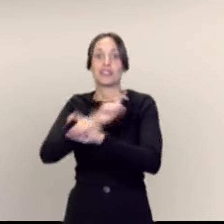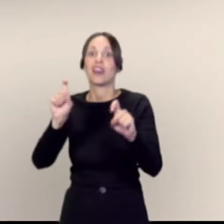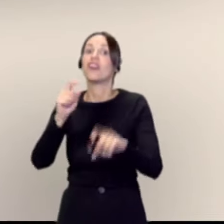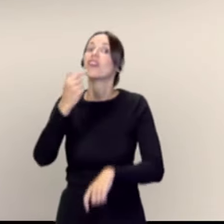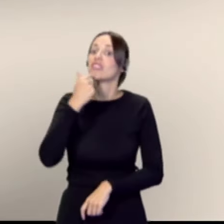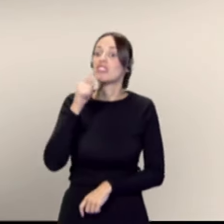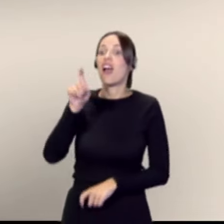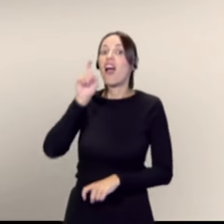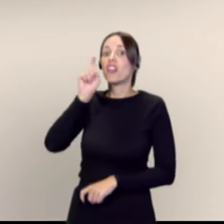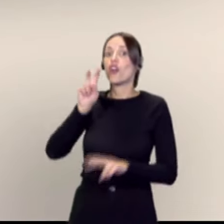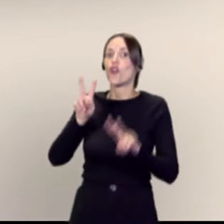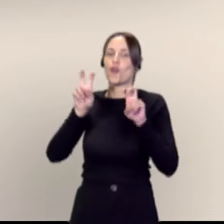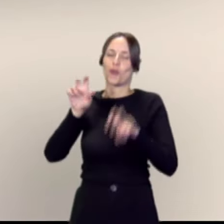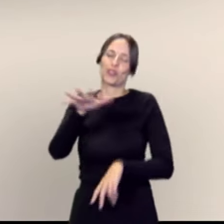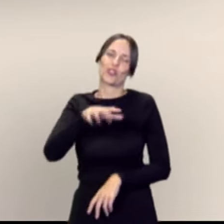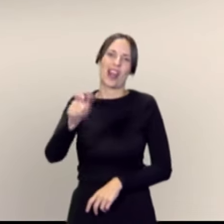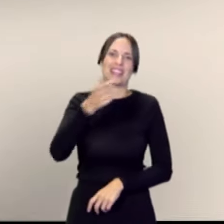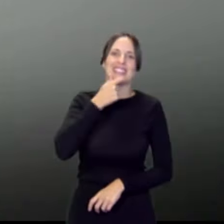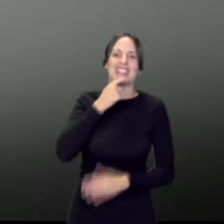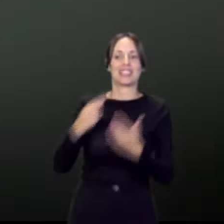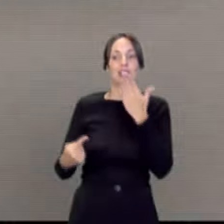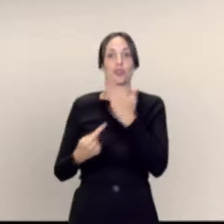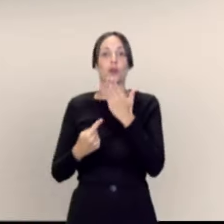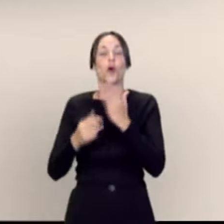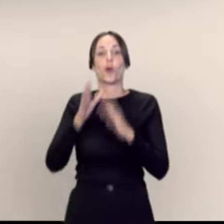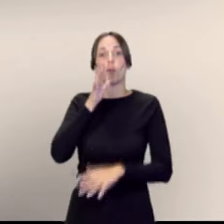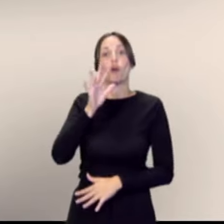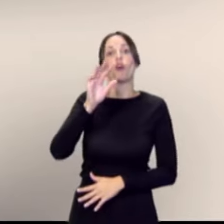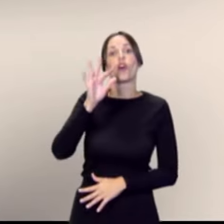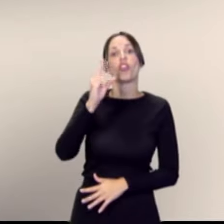del conjunto de las Galletas en sustitución de Francis Díaz.